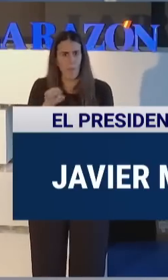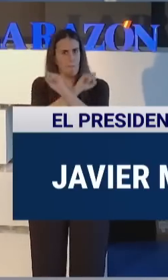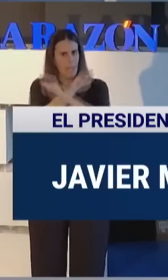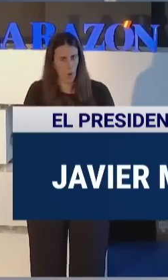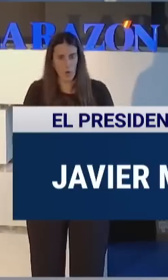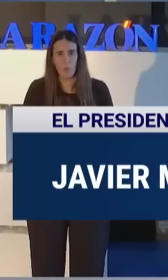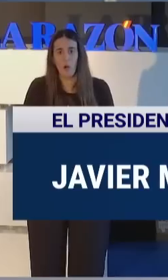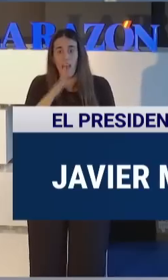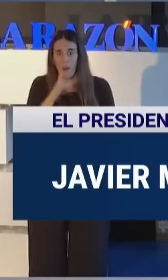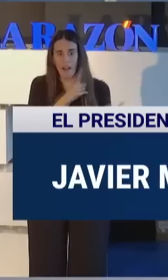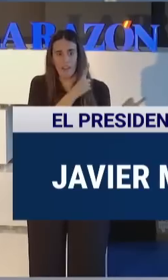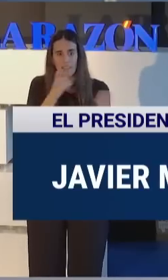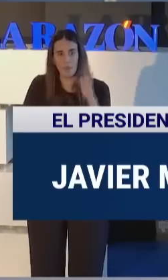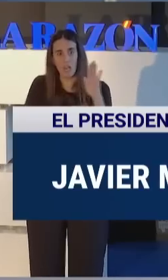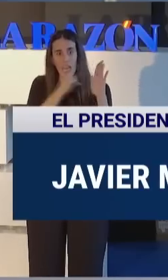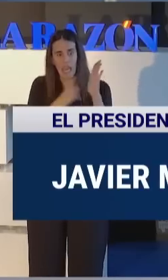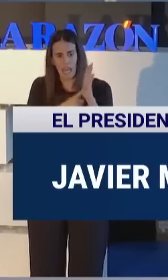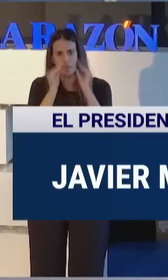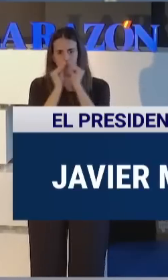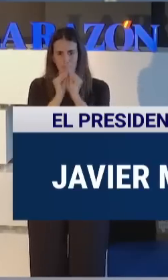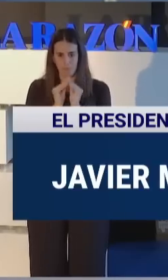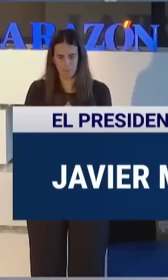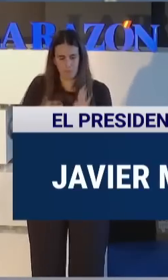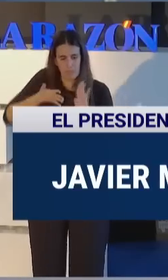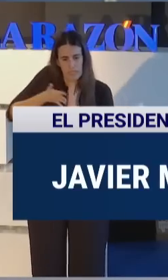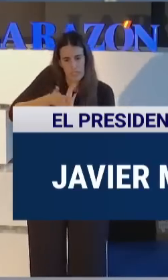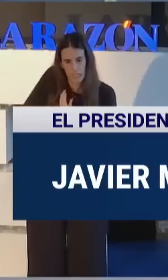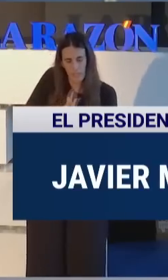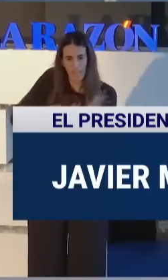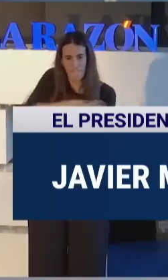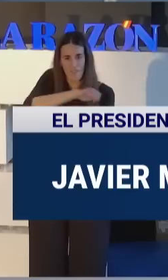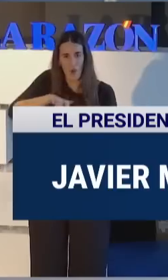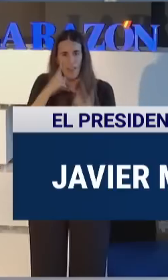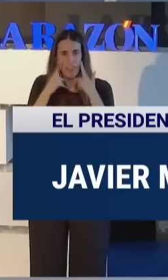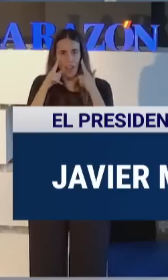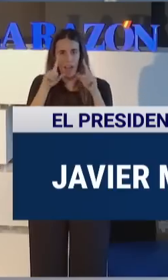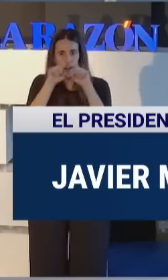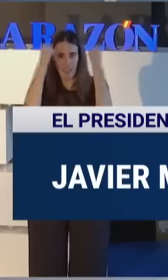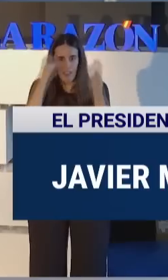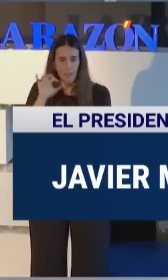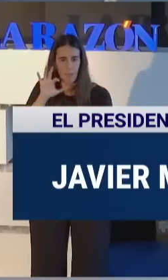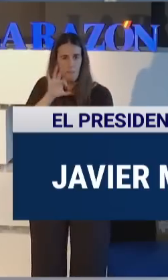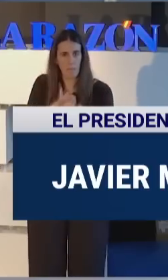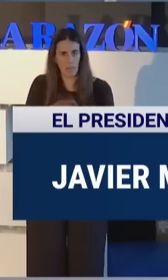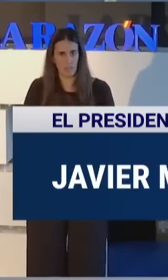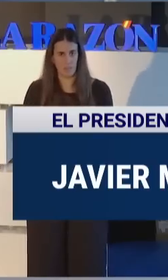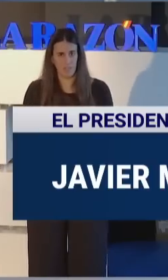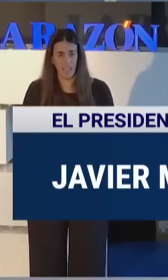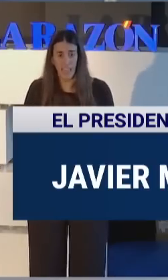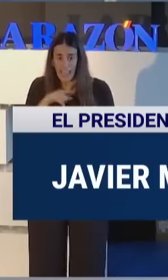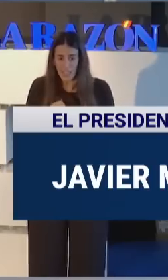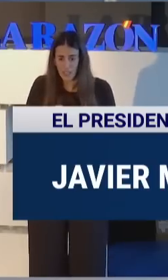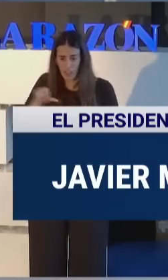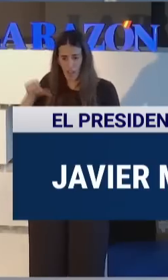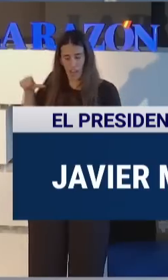además sacar esa ley que institucionaliza la violencia, cuando en realidad esto nunca debería haber ocurrido, porque ustedes no lo